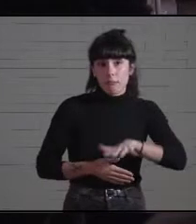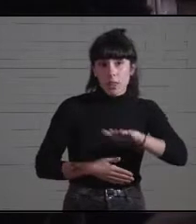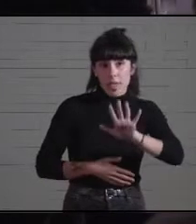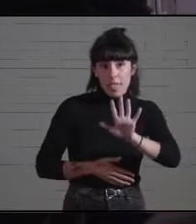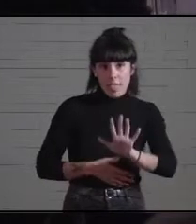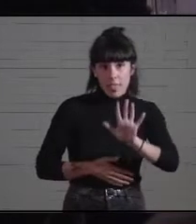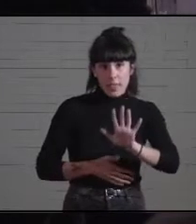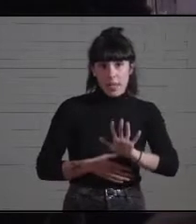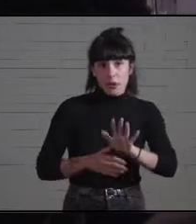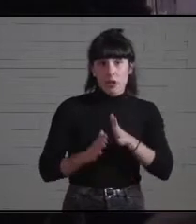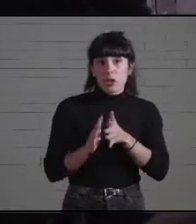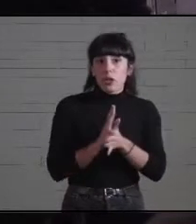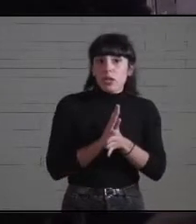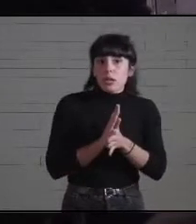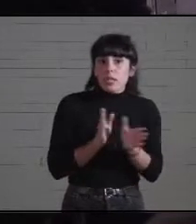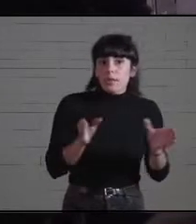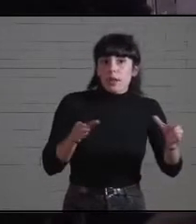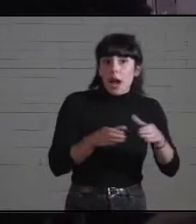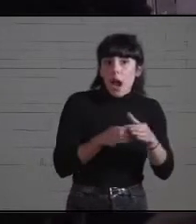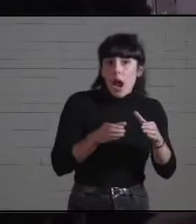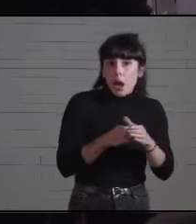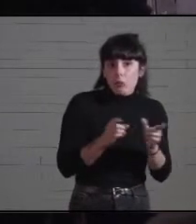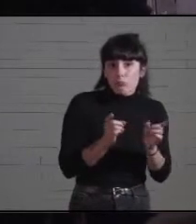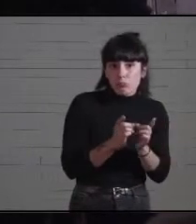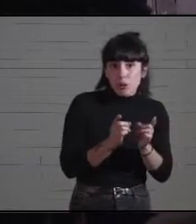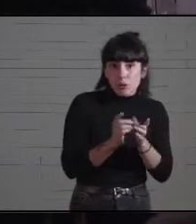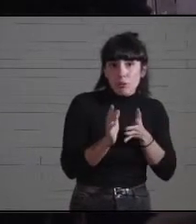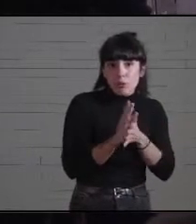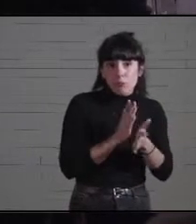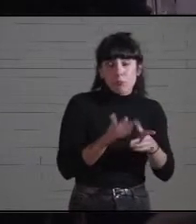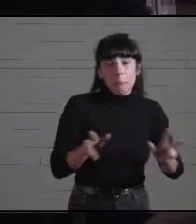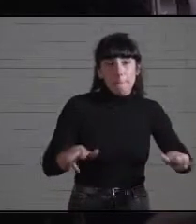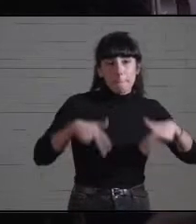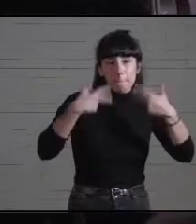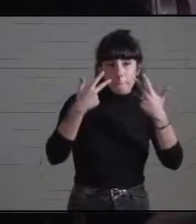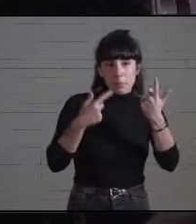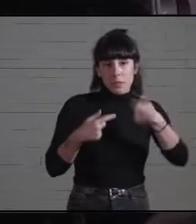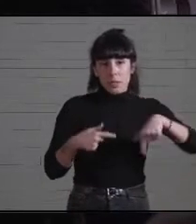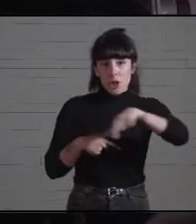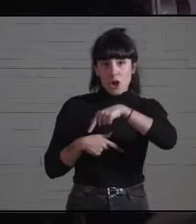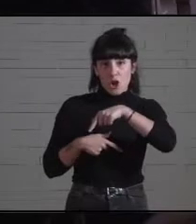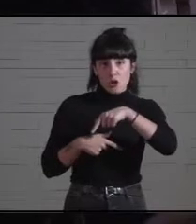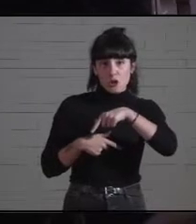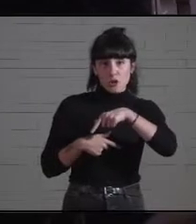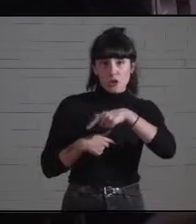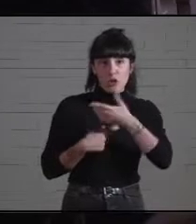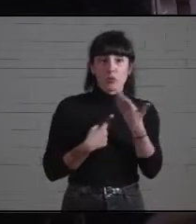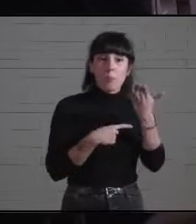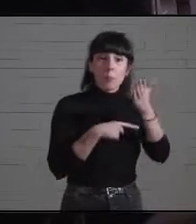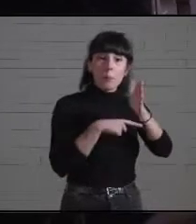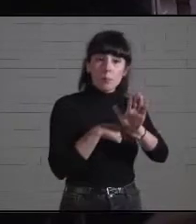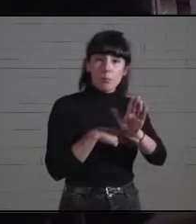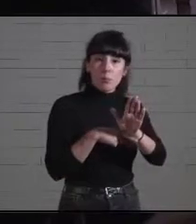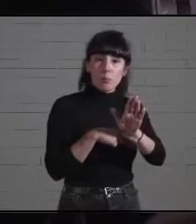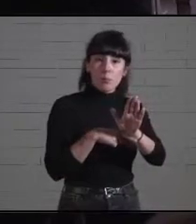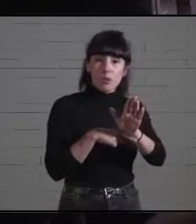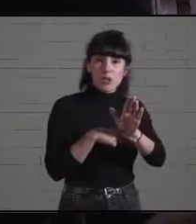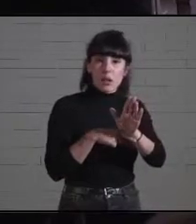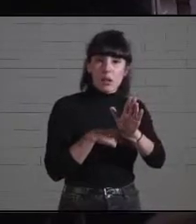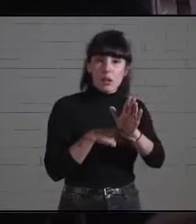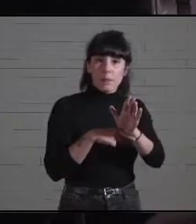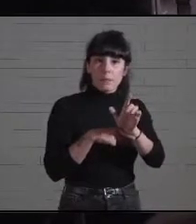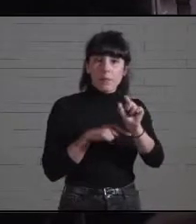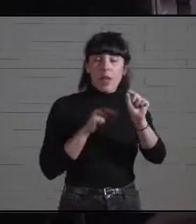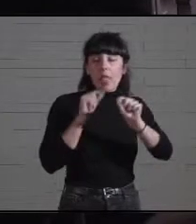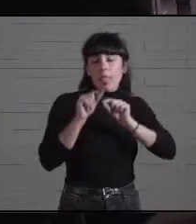que no da mucho de sí, pero sí nos va a permitir por primera vez mostrar algunos datos muy,